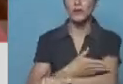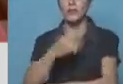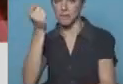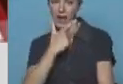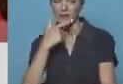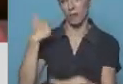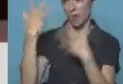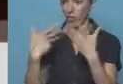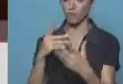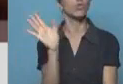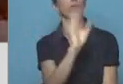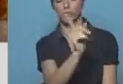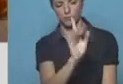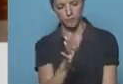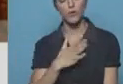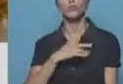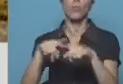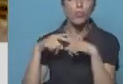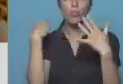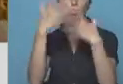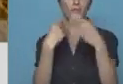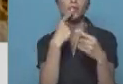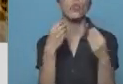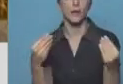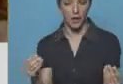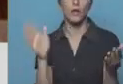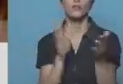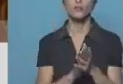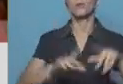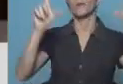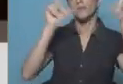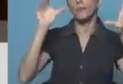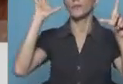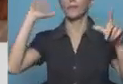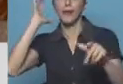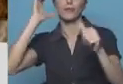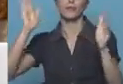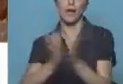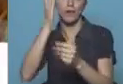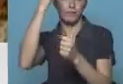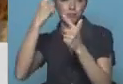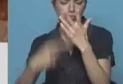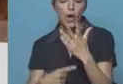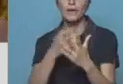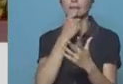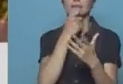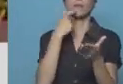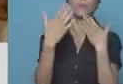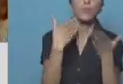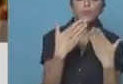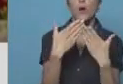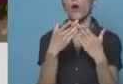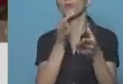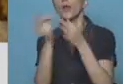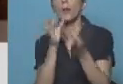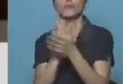digo por lo que generalmente es amplificado por todos los medios hegemónicos, monopólicos de comunicación, cuando discutimos o debatimos tal o cual